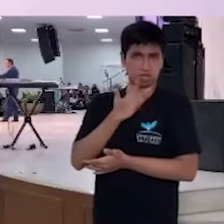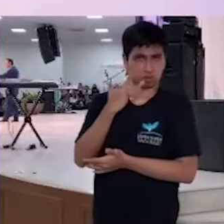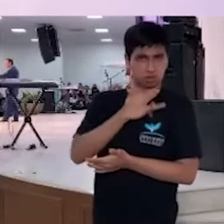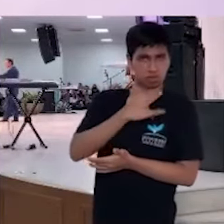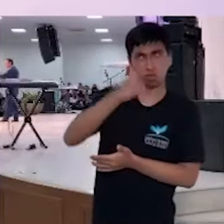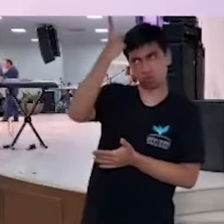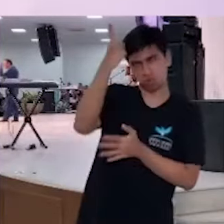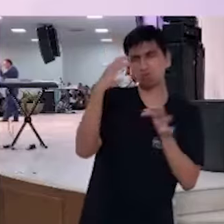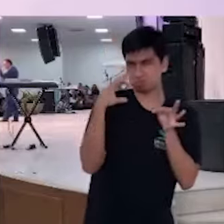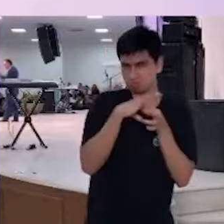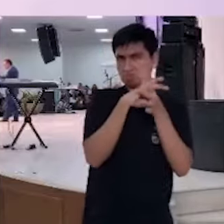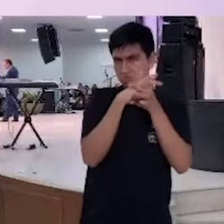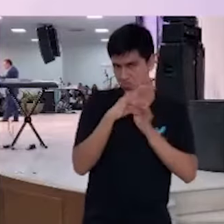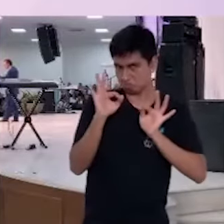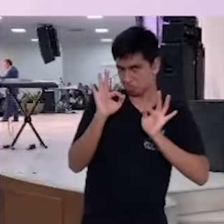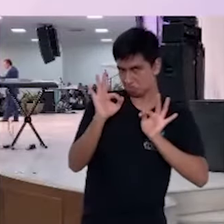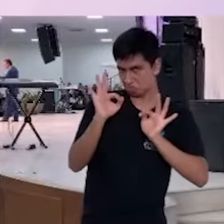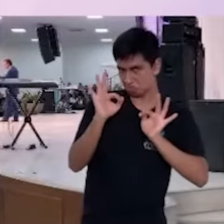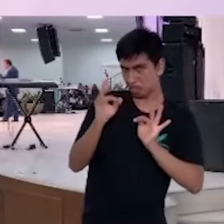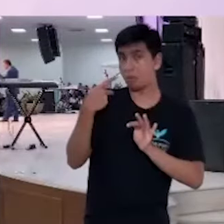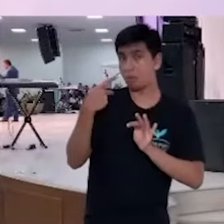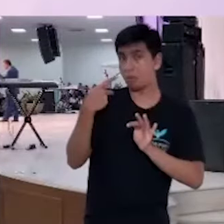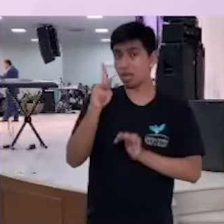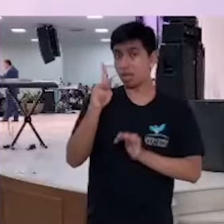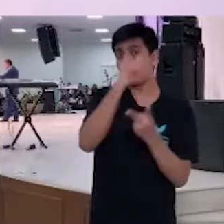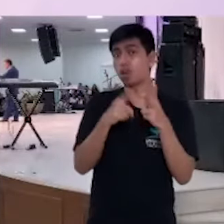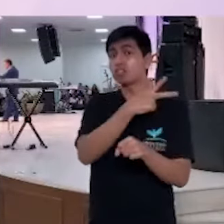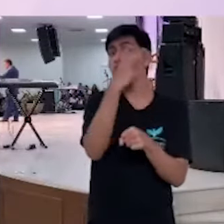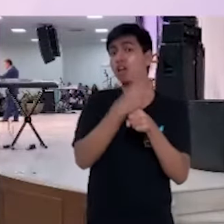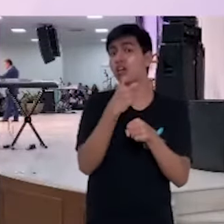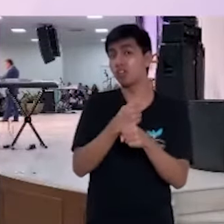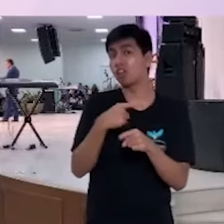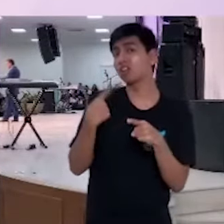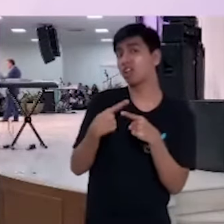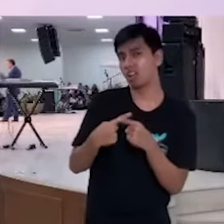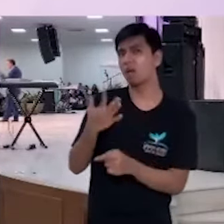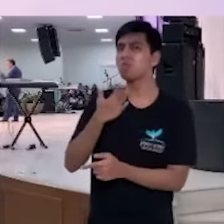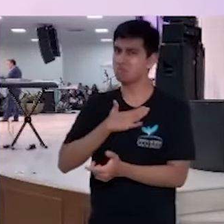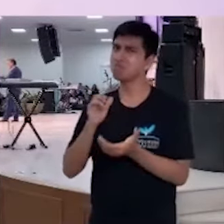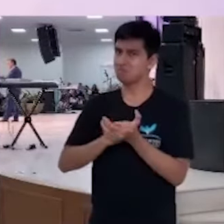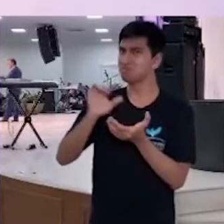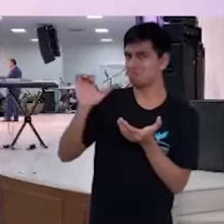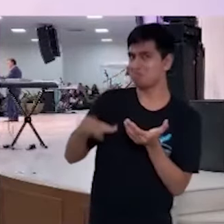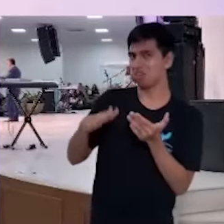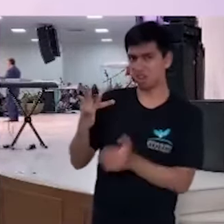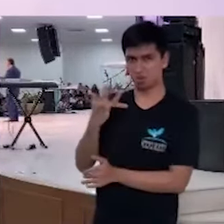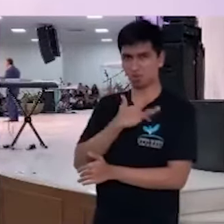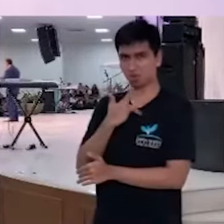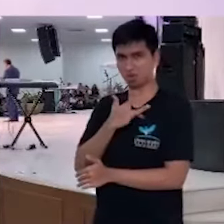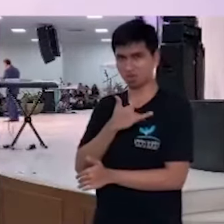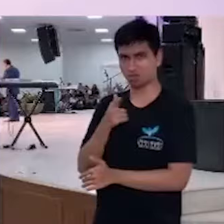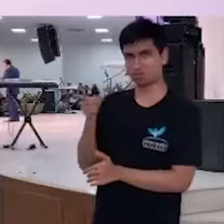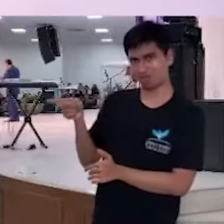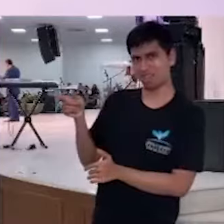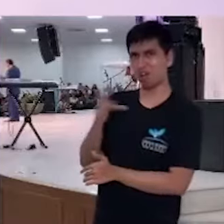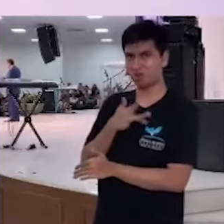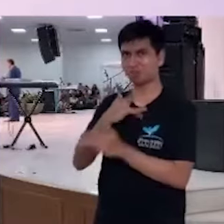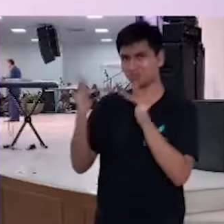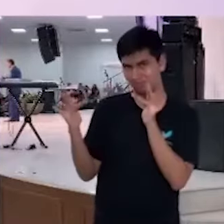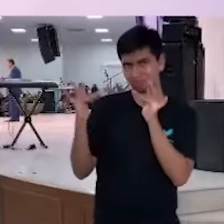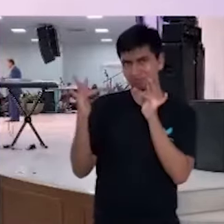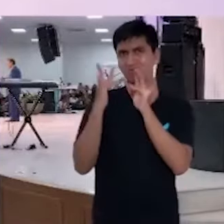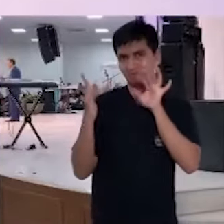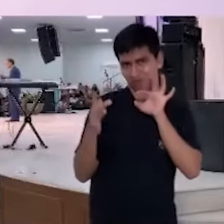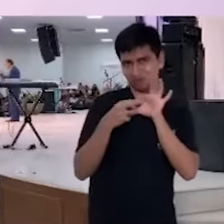esposa. Primero al Señor, pero después al esposo. ¿Sí? Entonces es con ella, con nuestra esposa, con quien